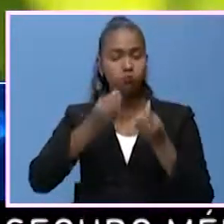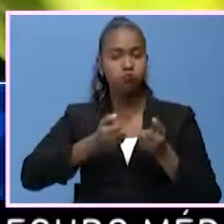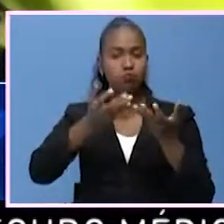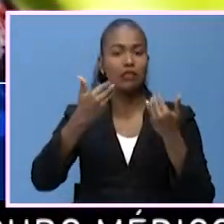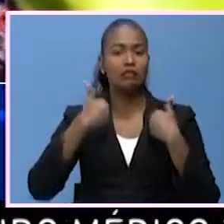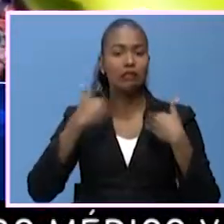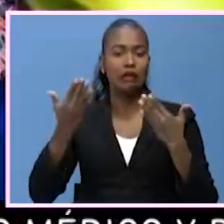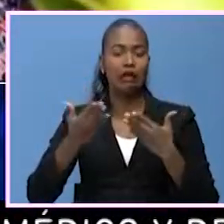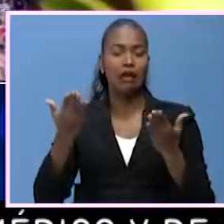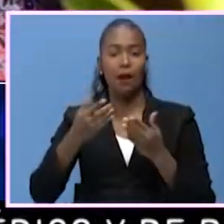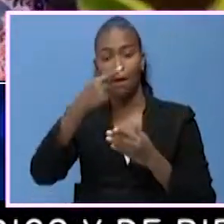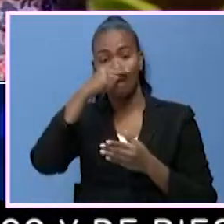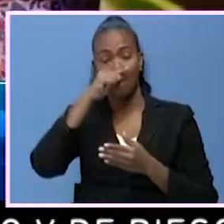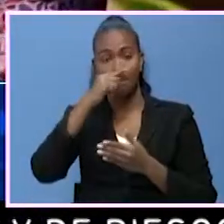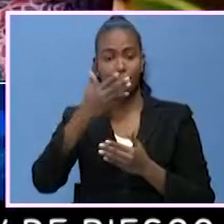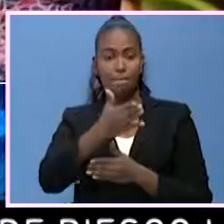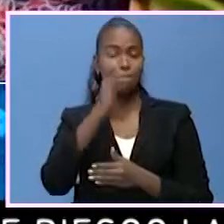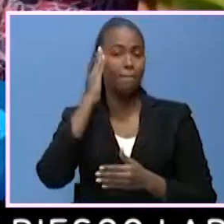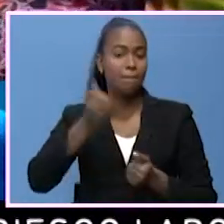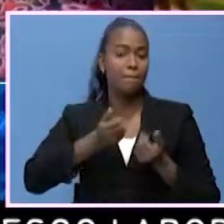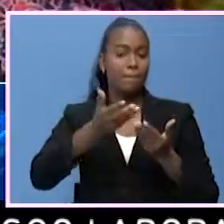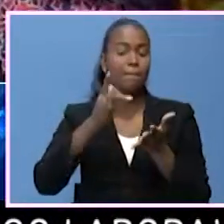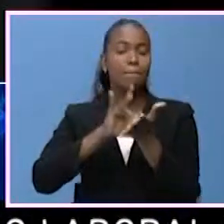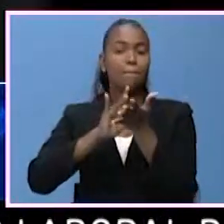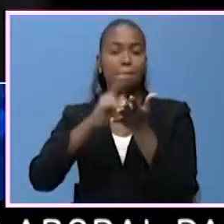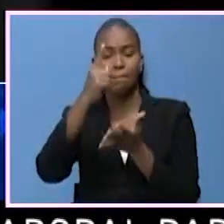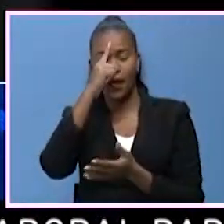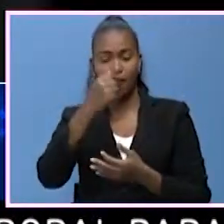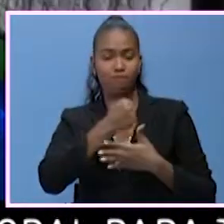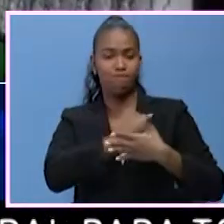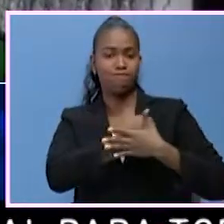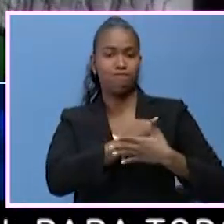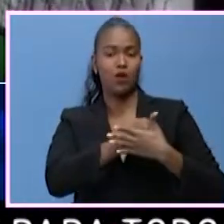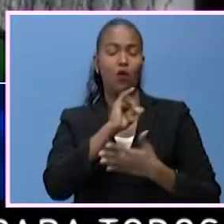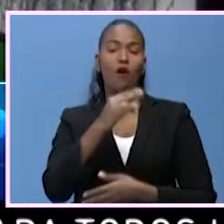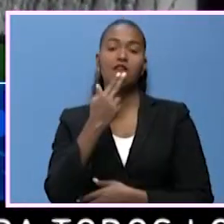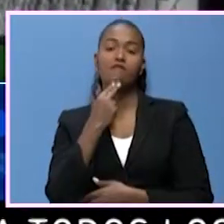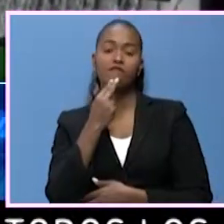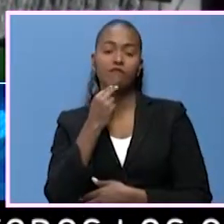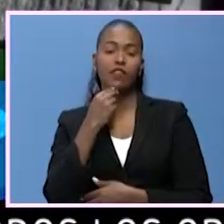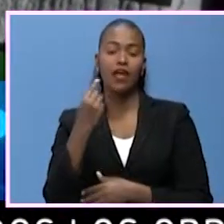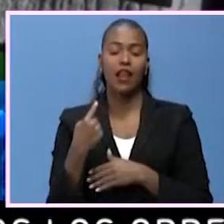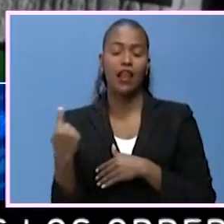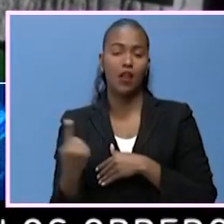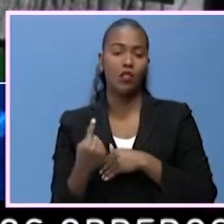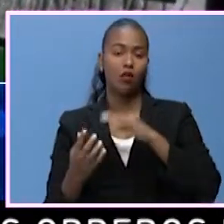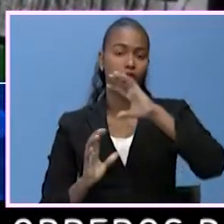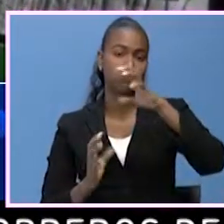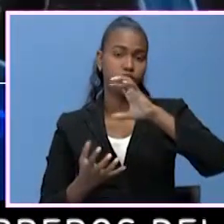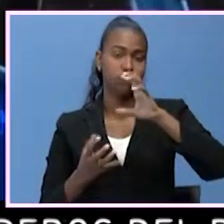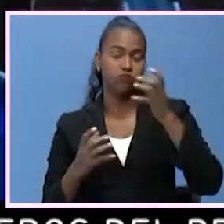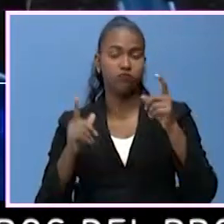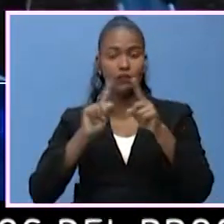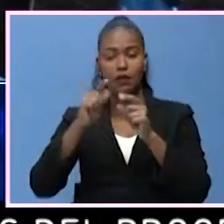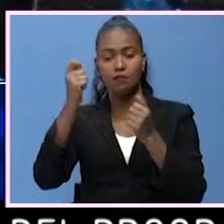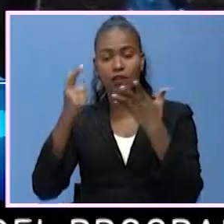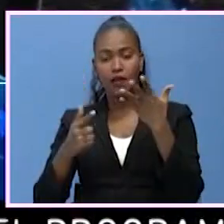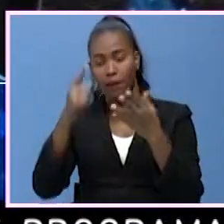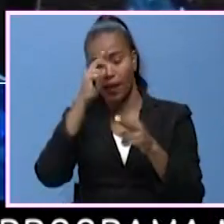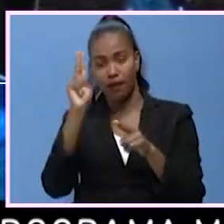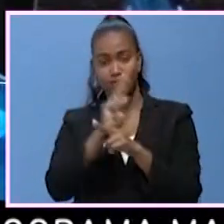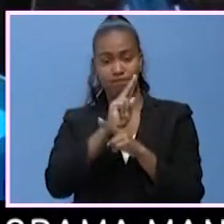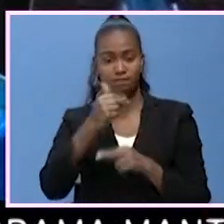están pañales, medicamentos para la hipertensión y la diabetes, una lavadora, secadora, artículos para la higiene